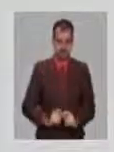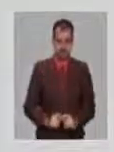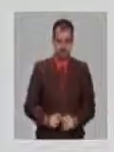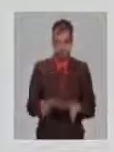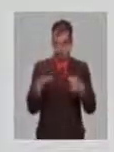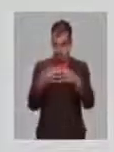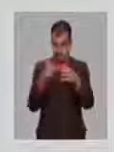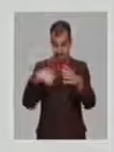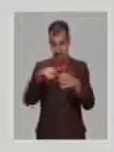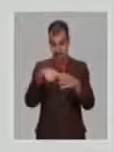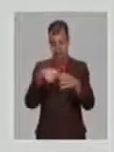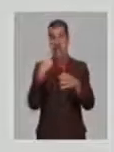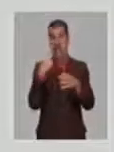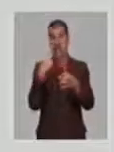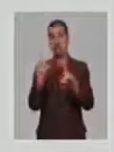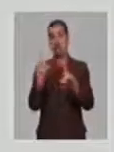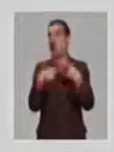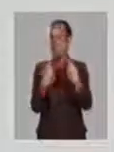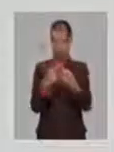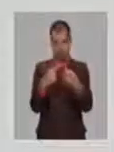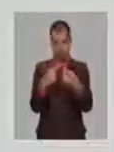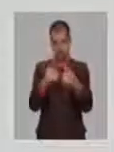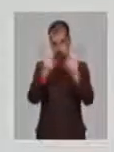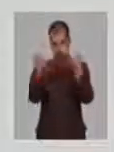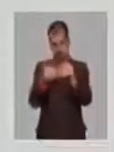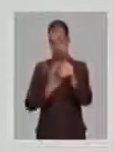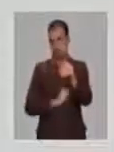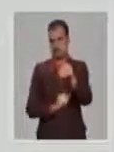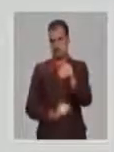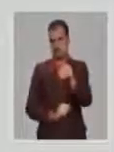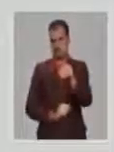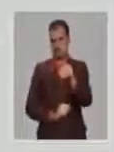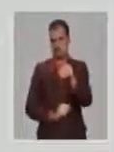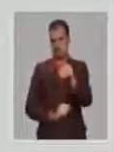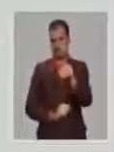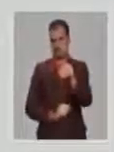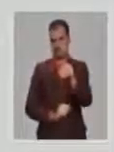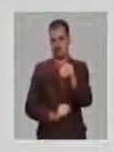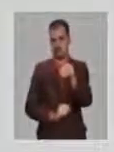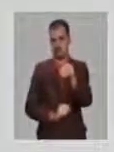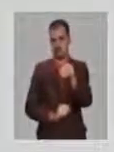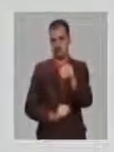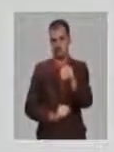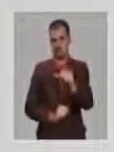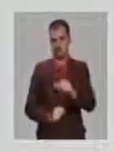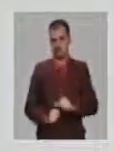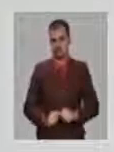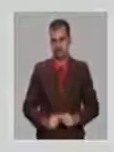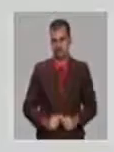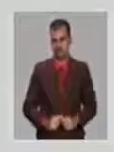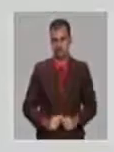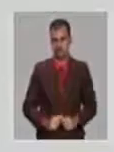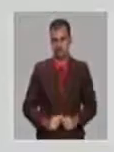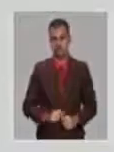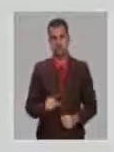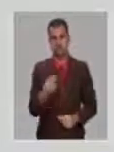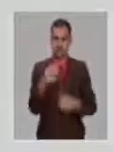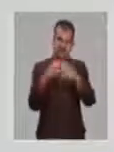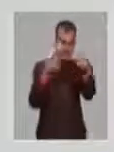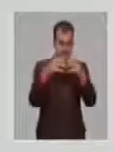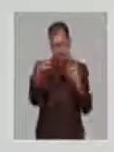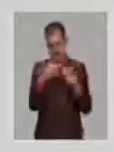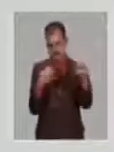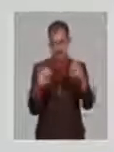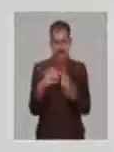población, ese es el número general que se va a incluir, pero esta población ha sido estratificada por estratos que no solo tienen en cuenta la